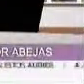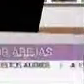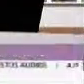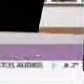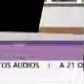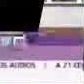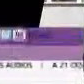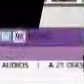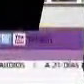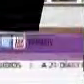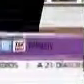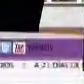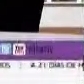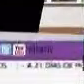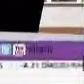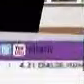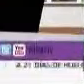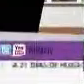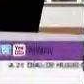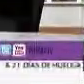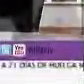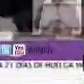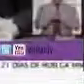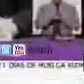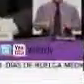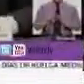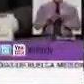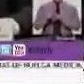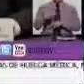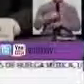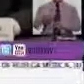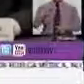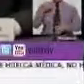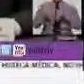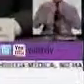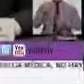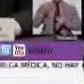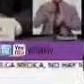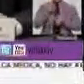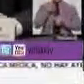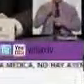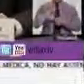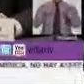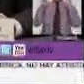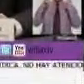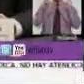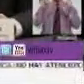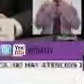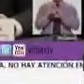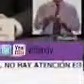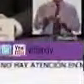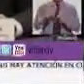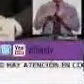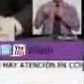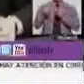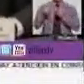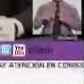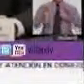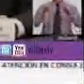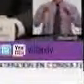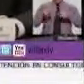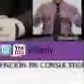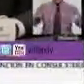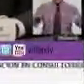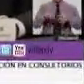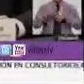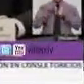El ministro Juan Jiménez en vivo a esta hora, veamos. Ministro de Justicia, Daniel Fígalo, el tema es sobre los audios